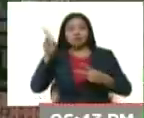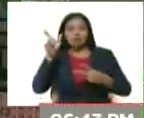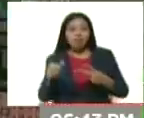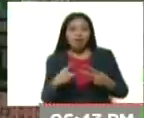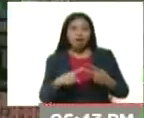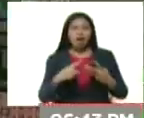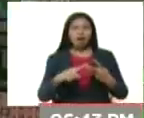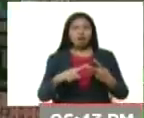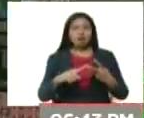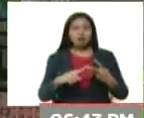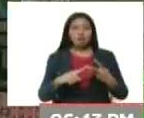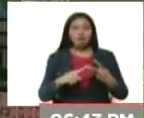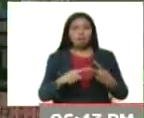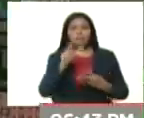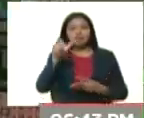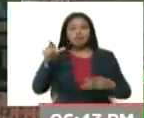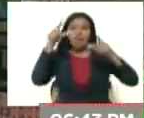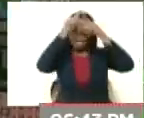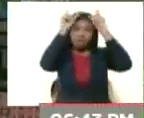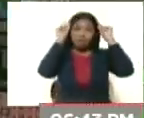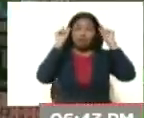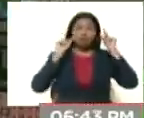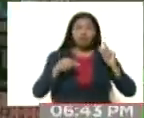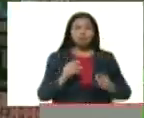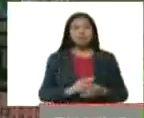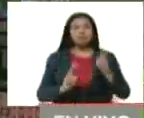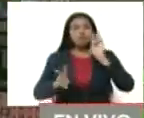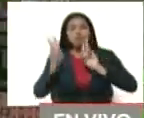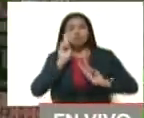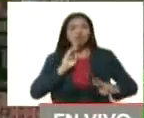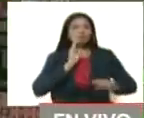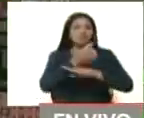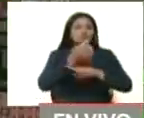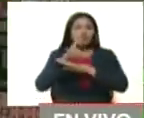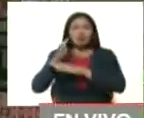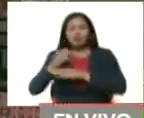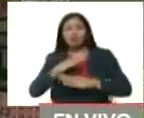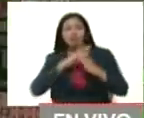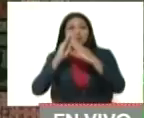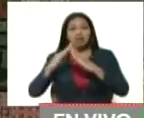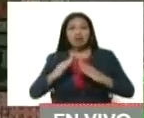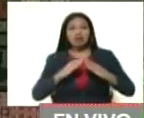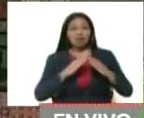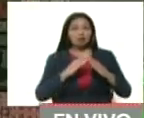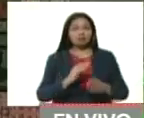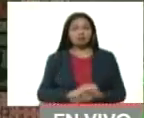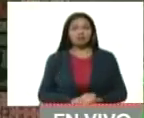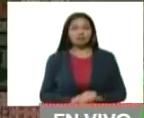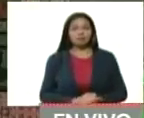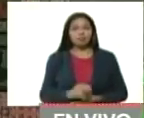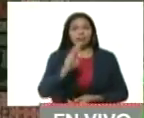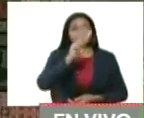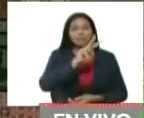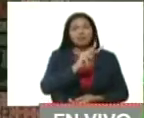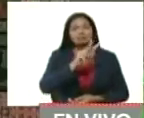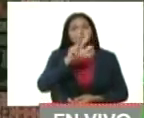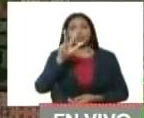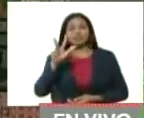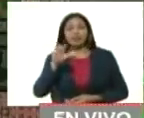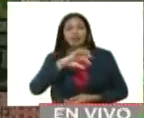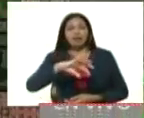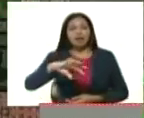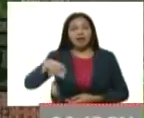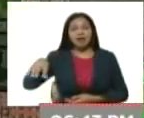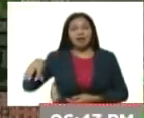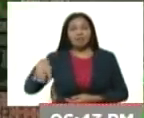venezolanos, personal de enfermería, sanitaristas, que se fueron casa por casa a los 23 estados del